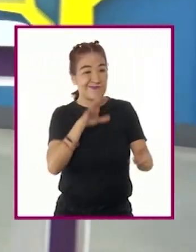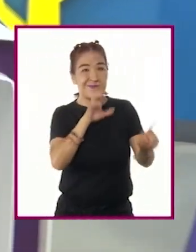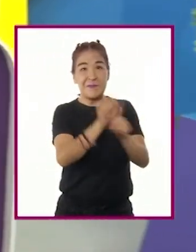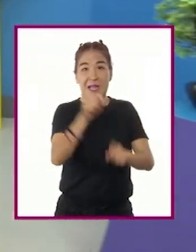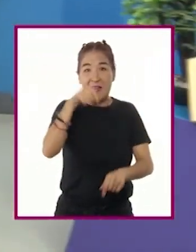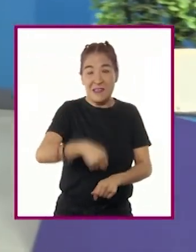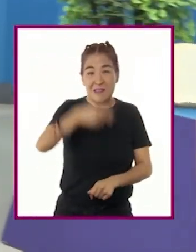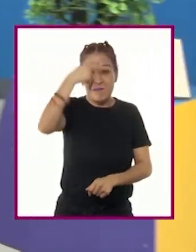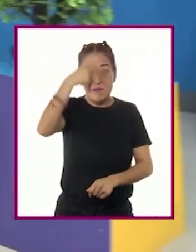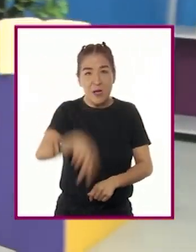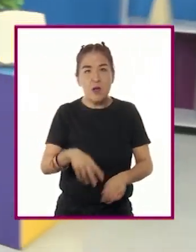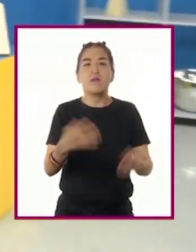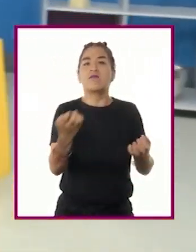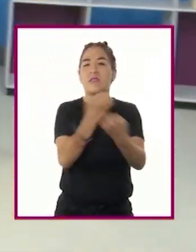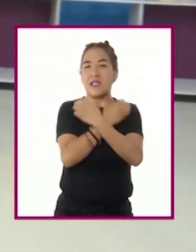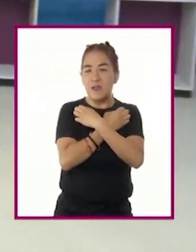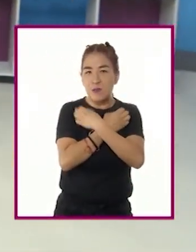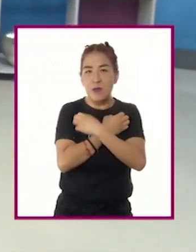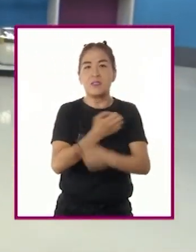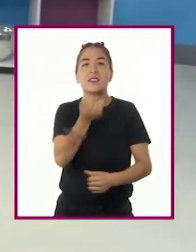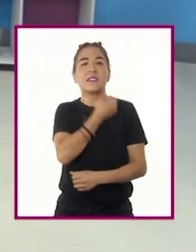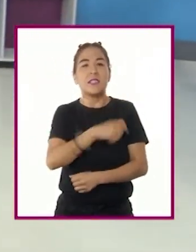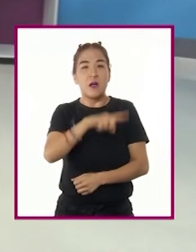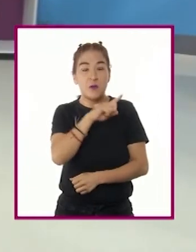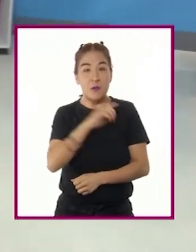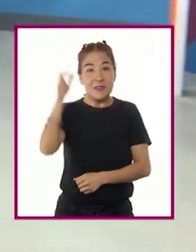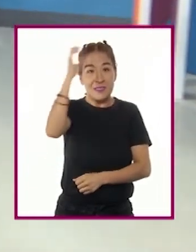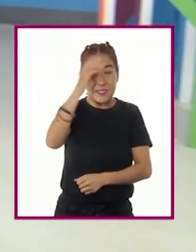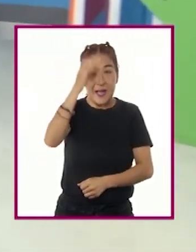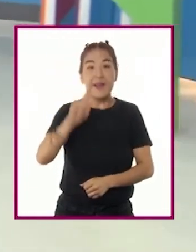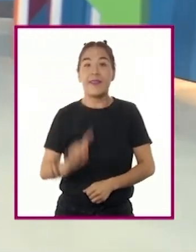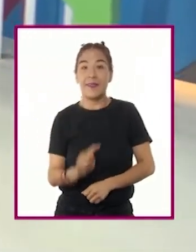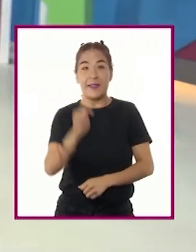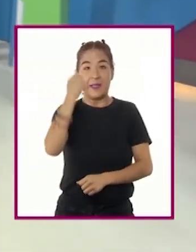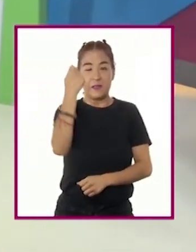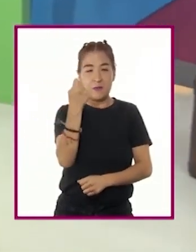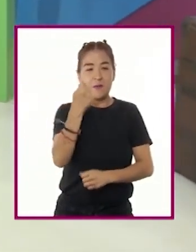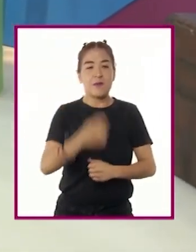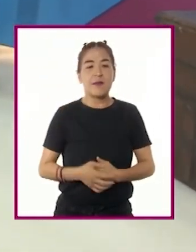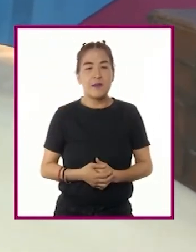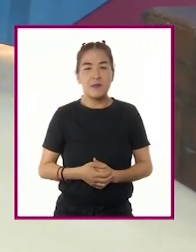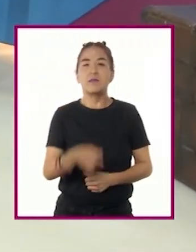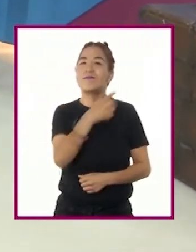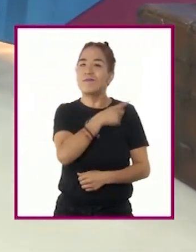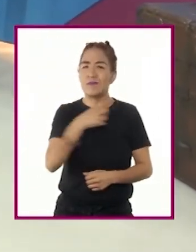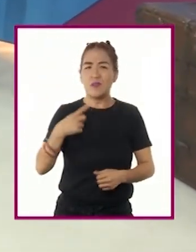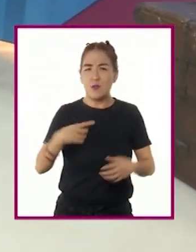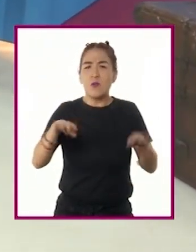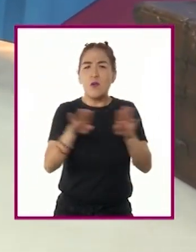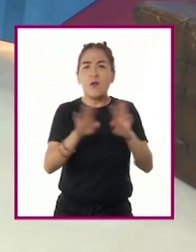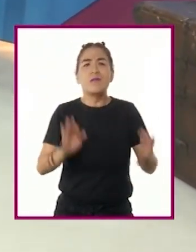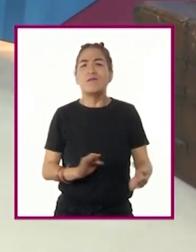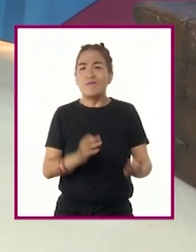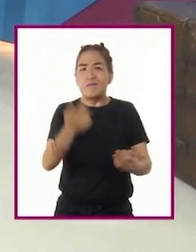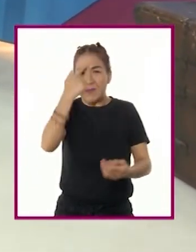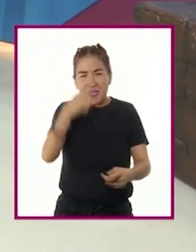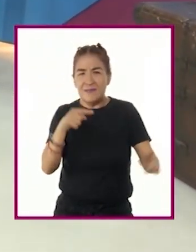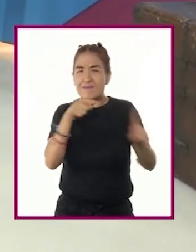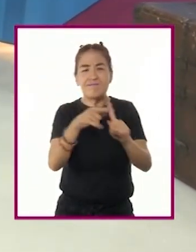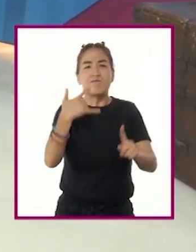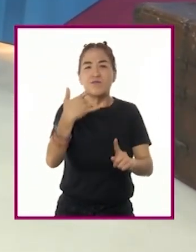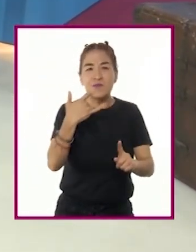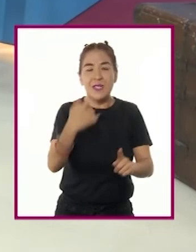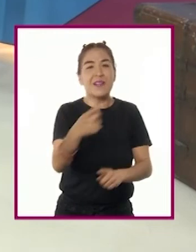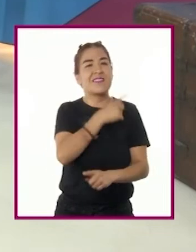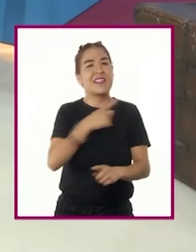país en términos de educación, salud y ciencia y tecnología, debemos enfrentarlos con el objetivo de lograr una